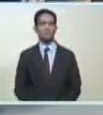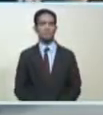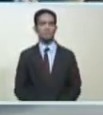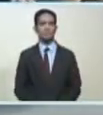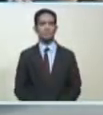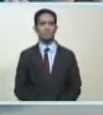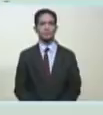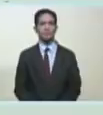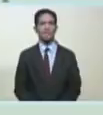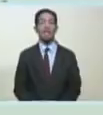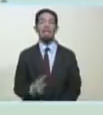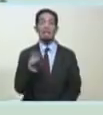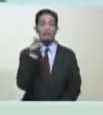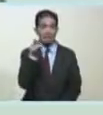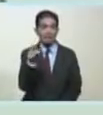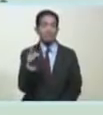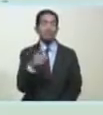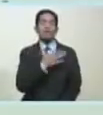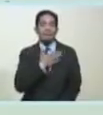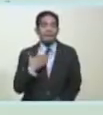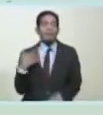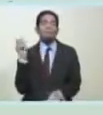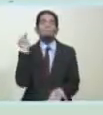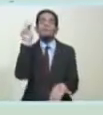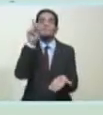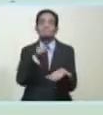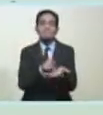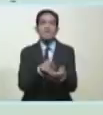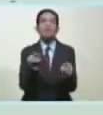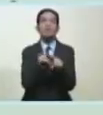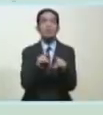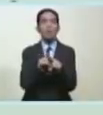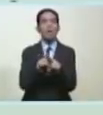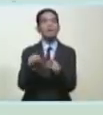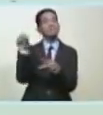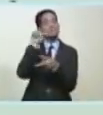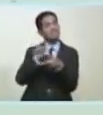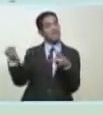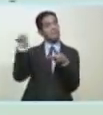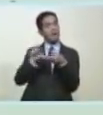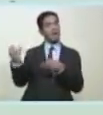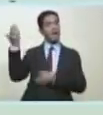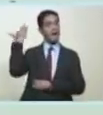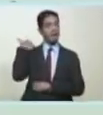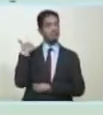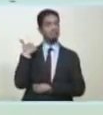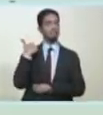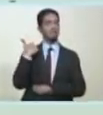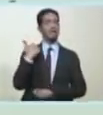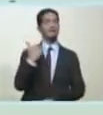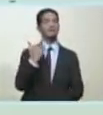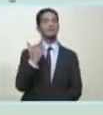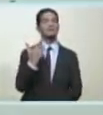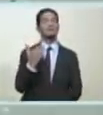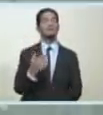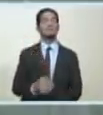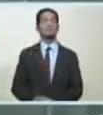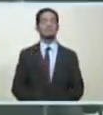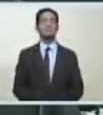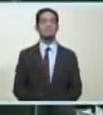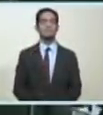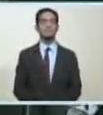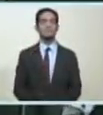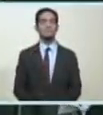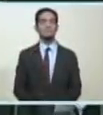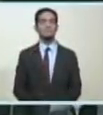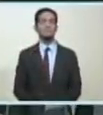que tenían derecho a participar como lo vaticinaban semanas anteriores todas las encuestas serias de este país